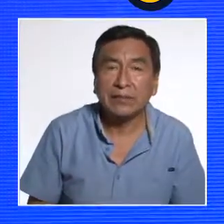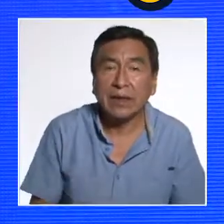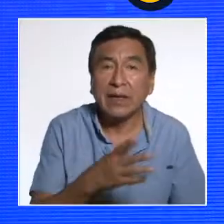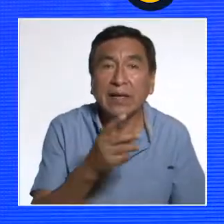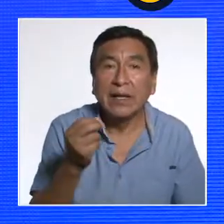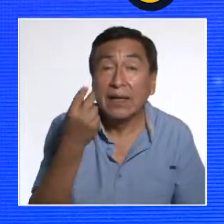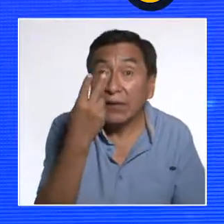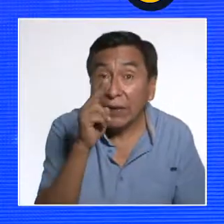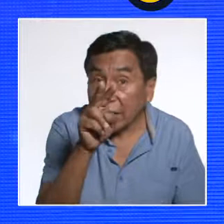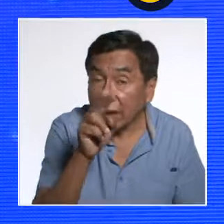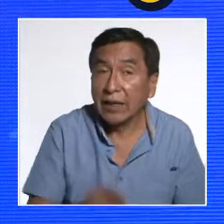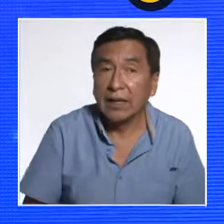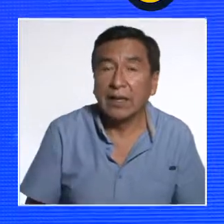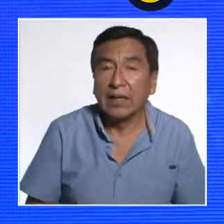fíjate,